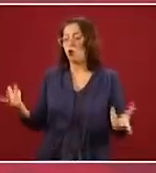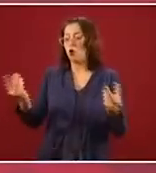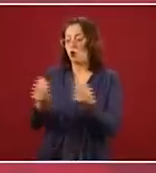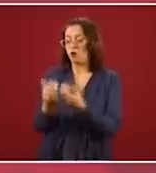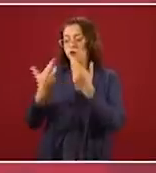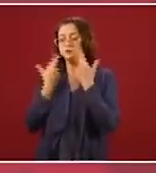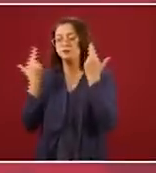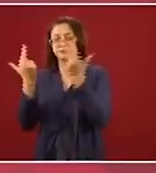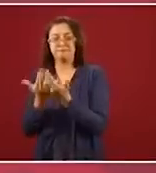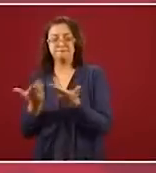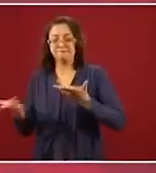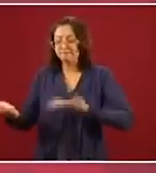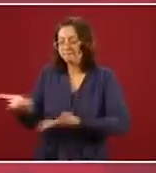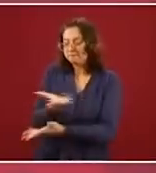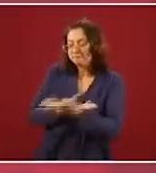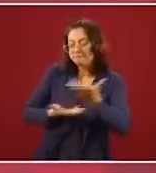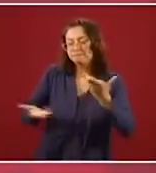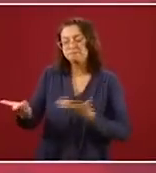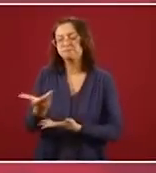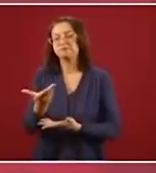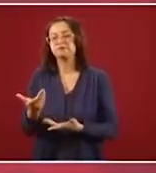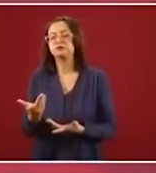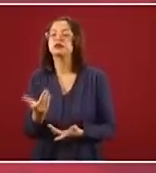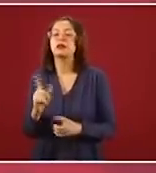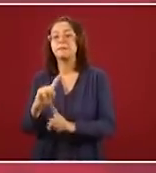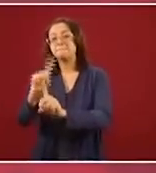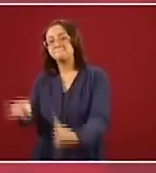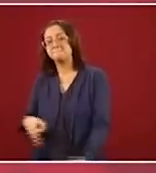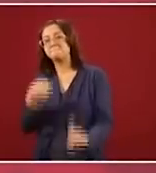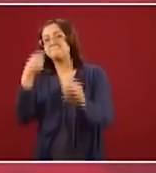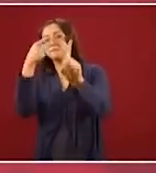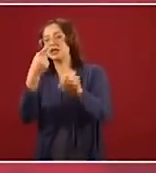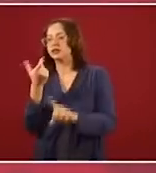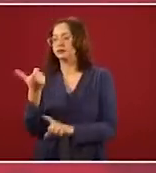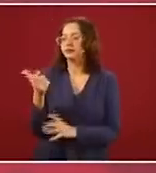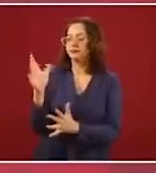Vimos metas de recaudación